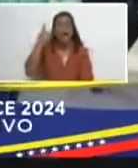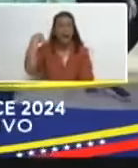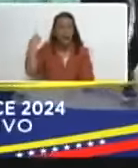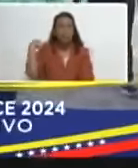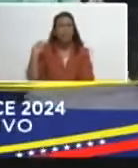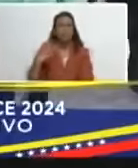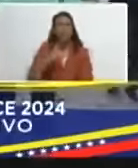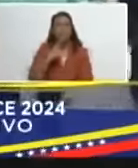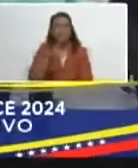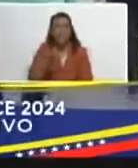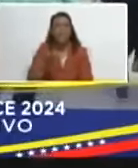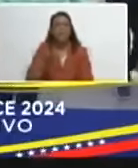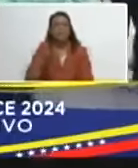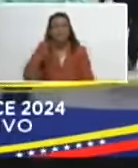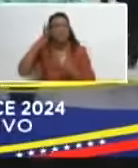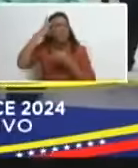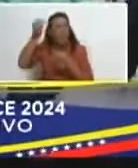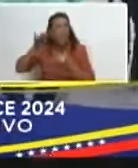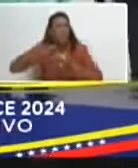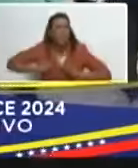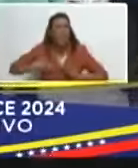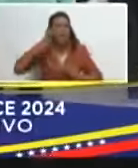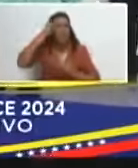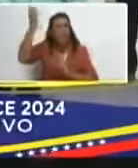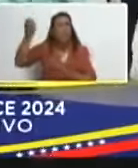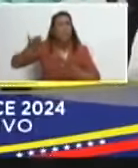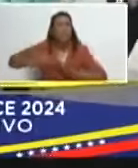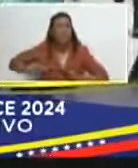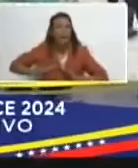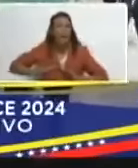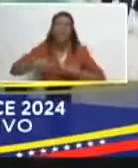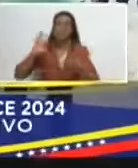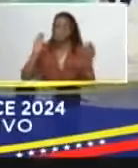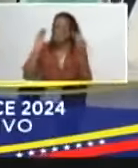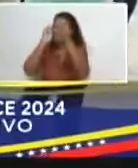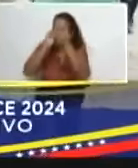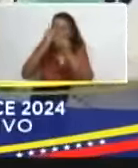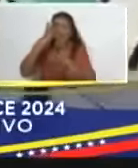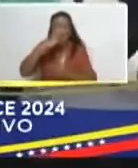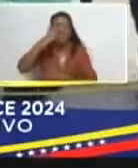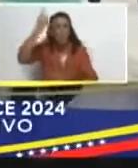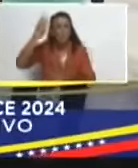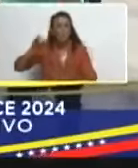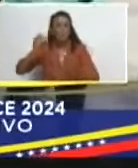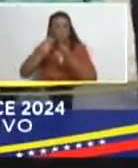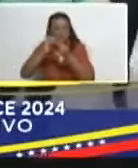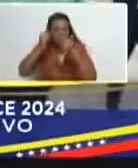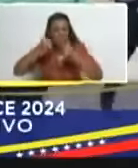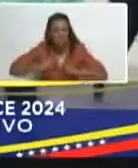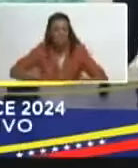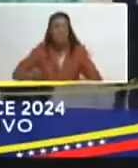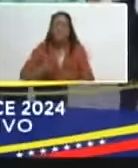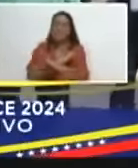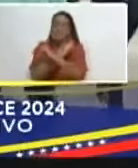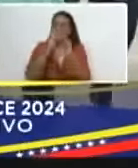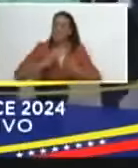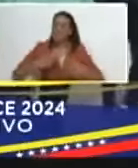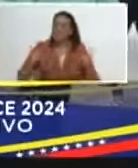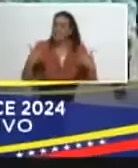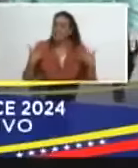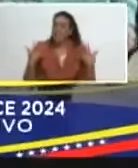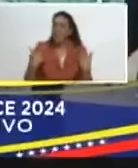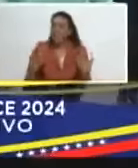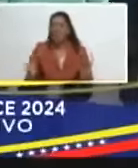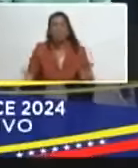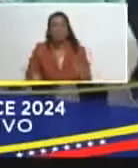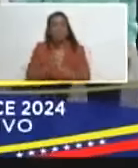Dios proveerá, Dios proveerá, Dios proveerá y Dios con nosotros. ¡Qué felicidad! Puro